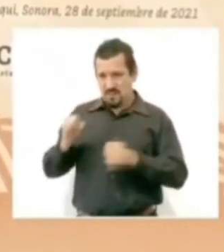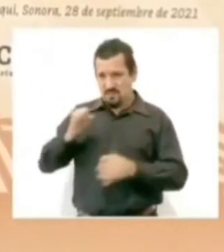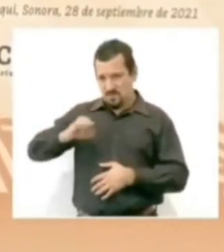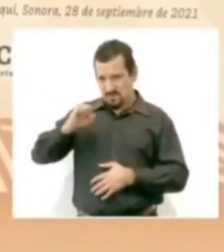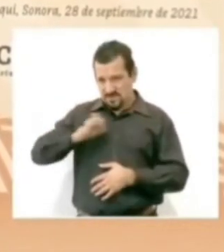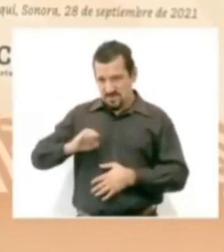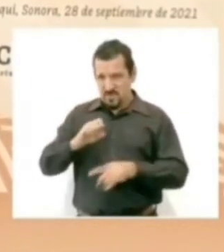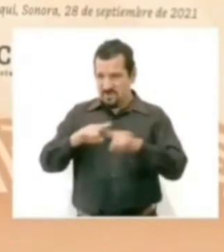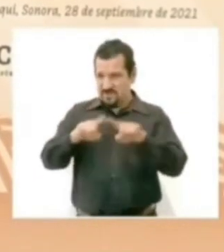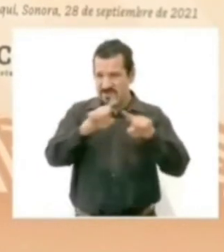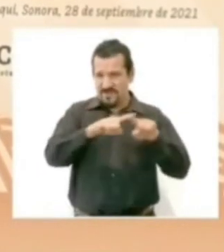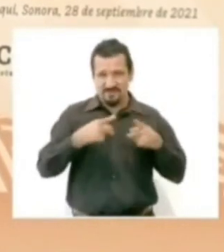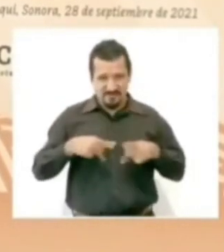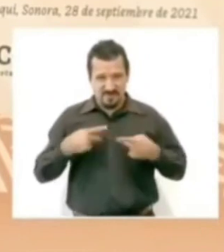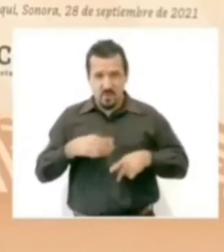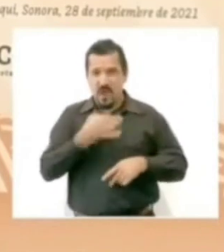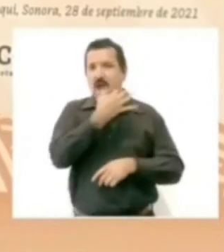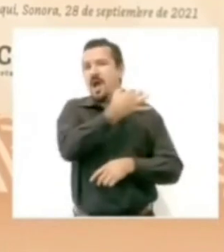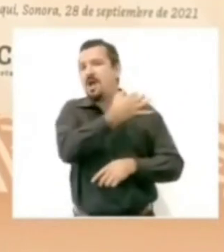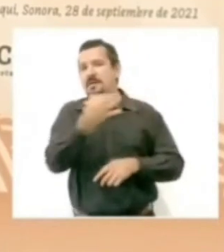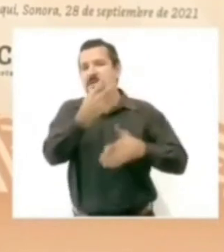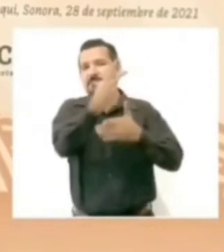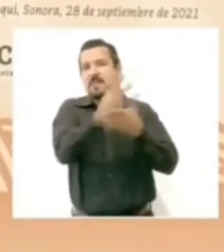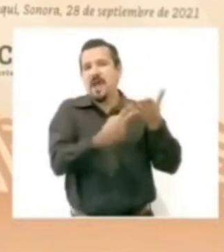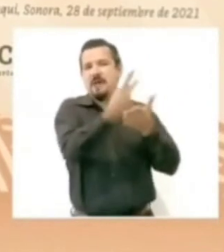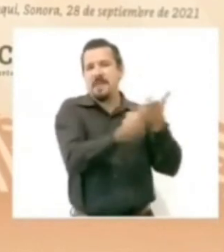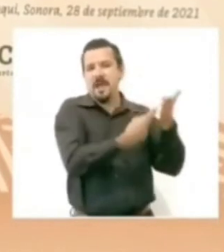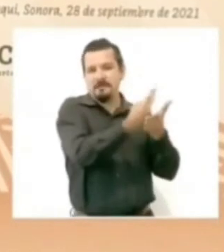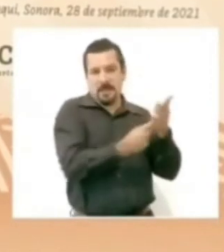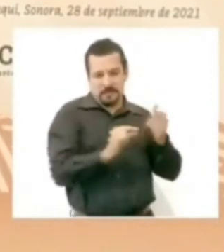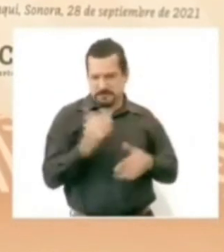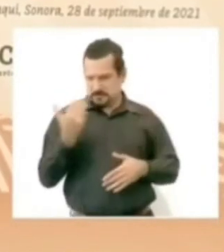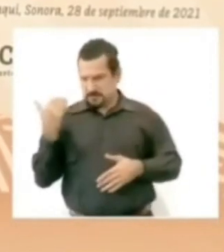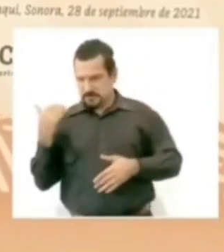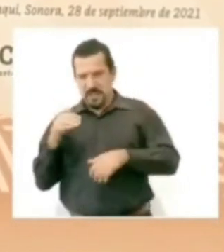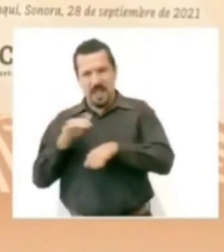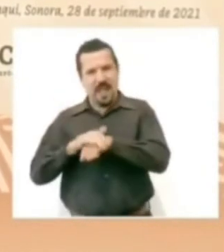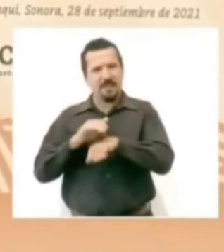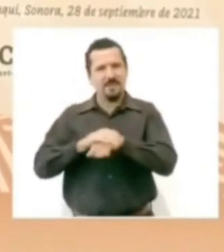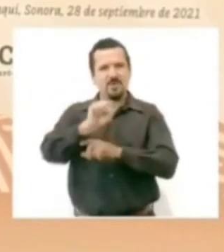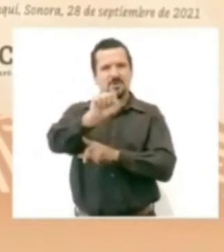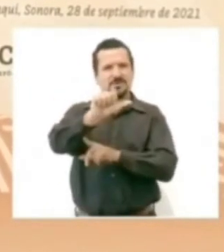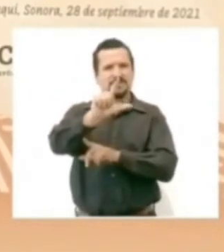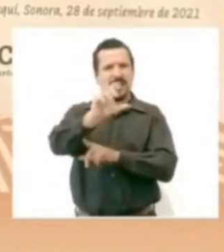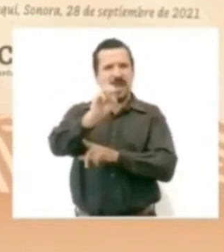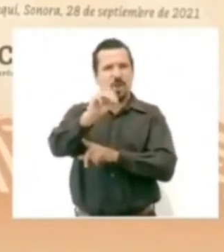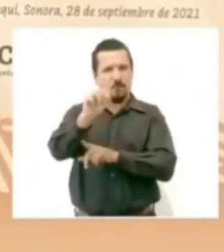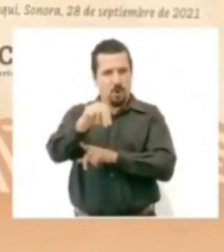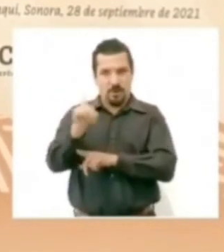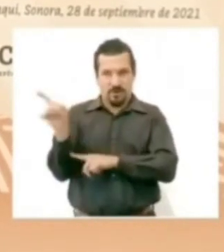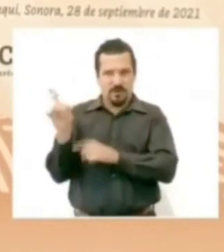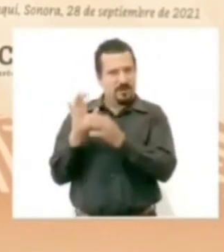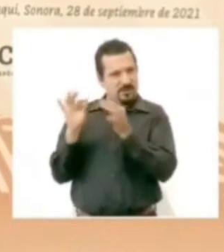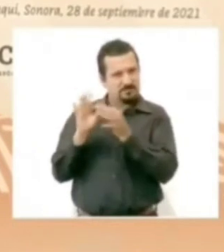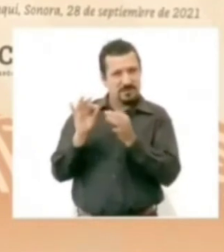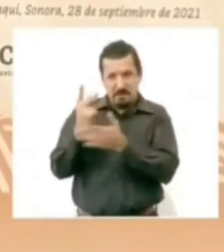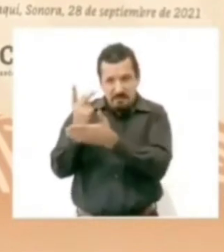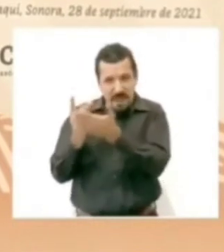tras otro, como lo acaba de expresar, entre otros, nuestro amigo Salomón Nahamat,